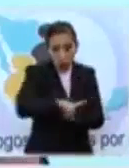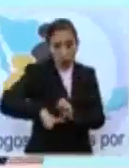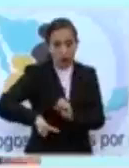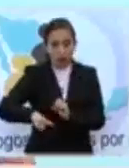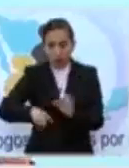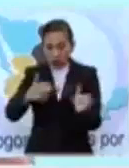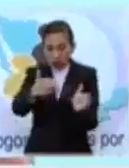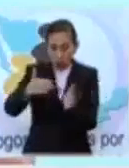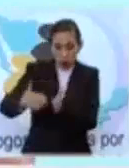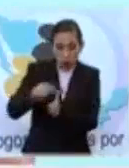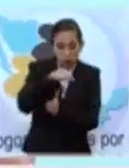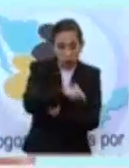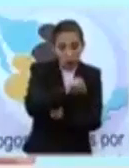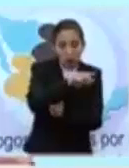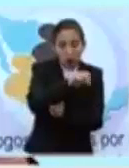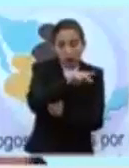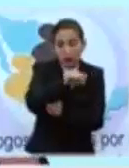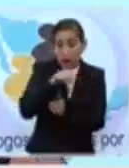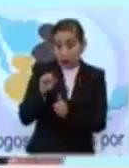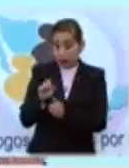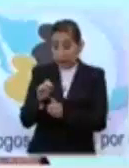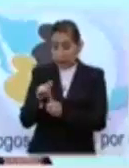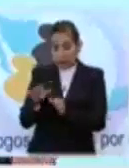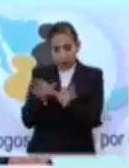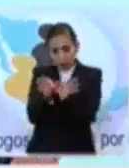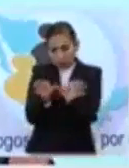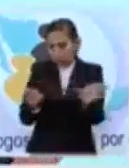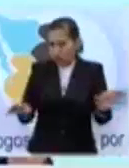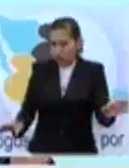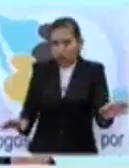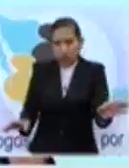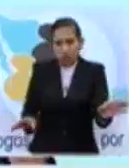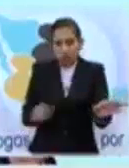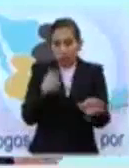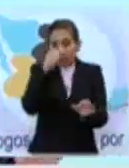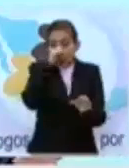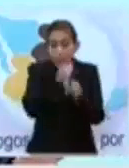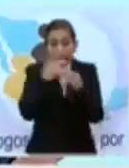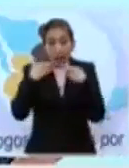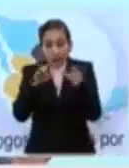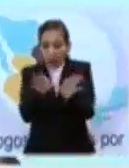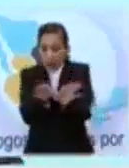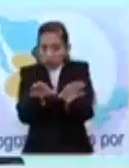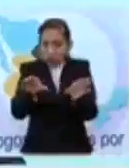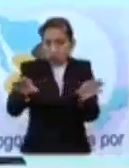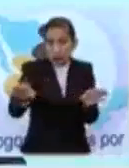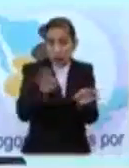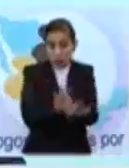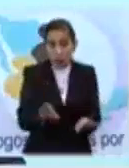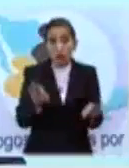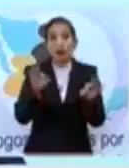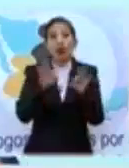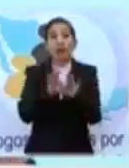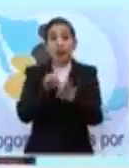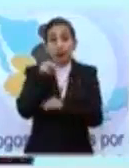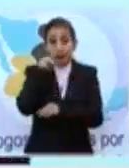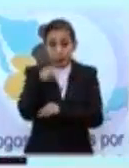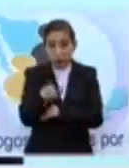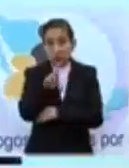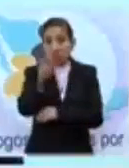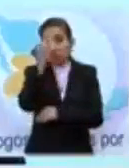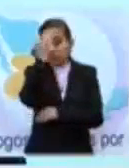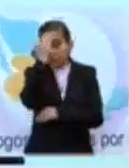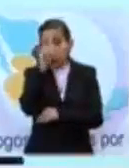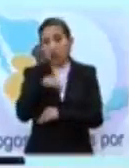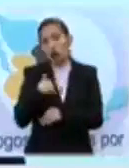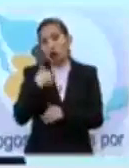gobierno, independiente de la Secretaría de Desarrollo Social, por ejemplo, independiente de la Secretaría de Hacienda, que eso es un elemento muy importante que se reconoce. Y